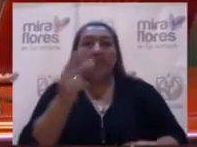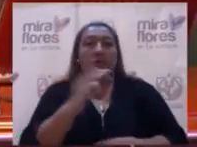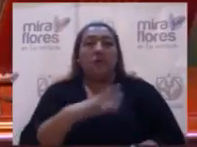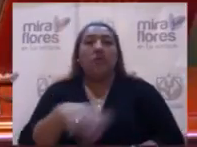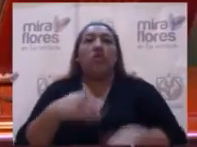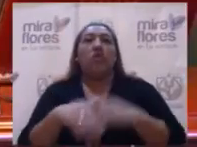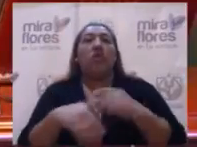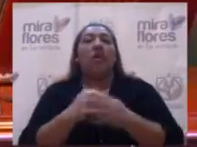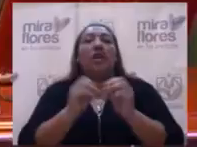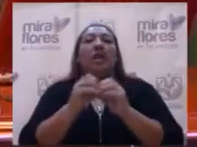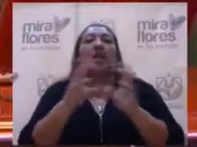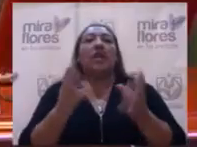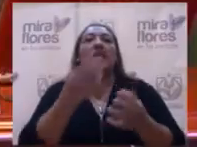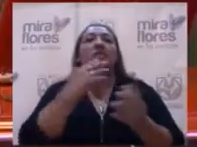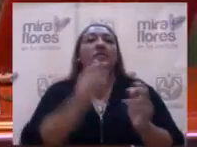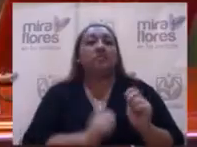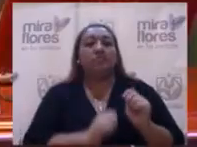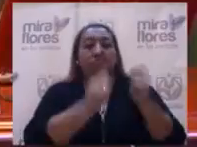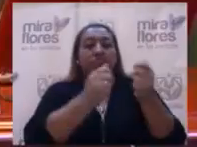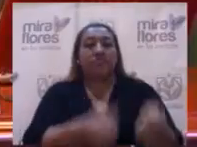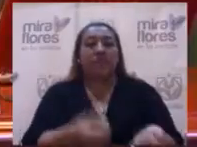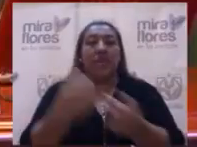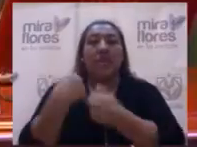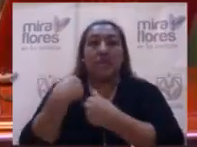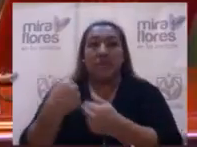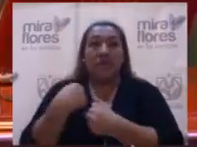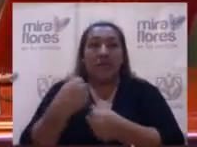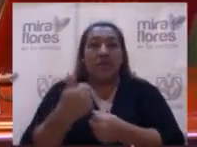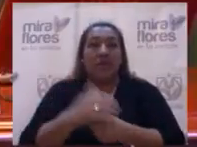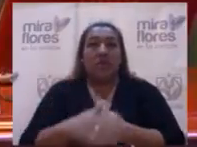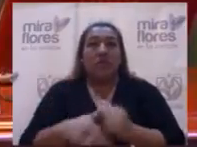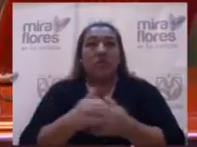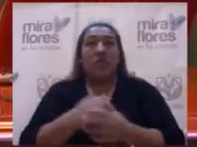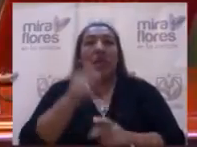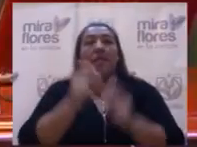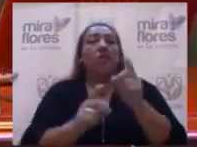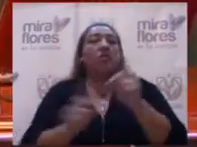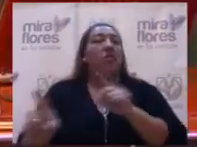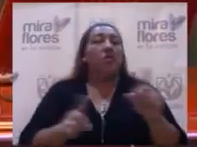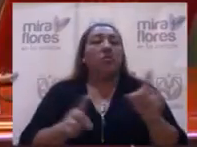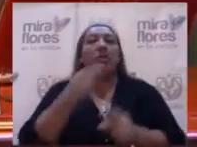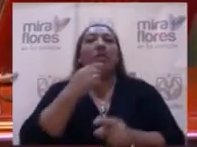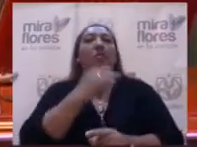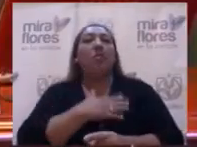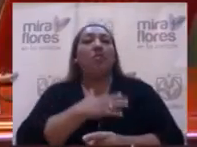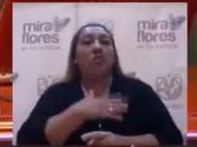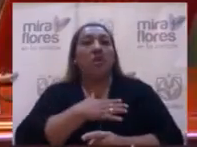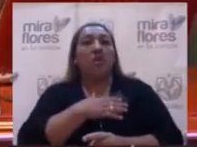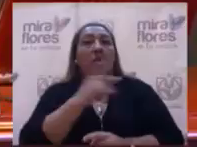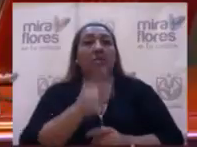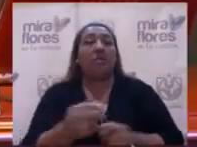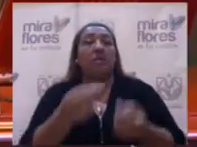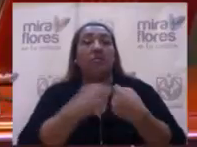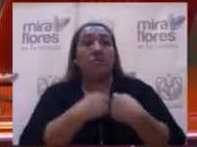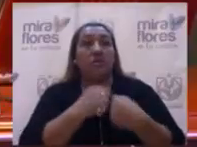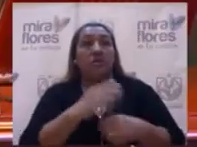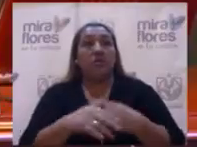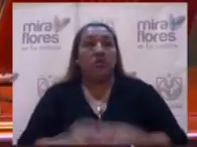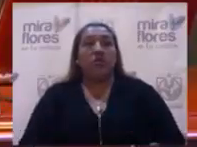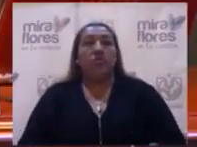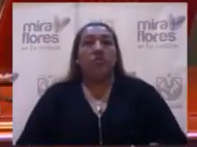claridad que hay un traslado de responsabilidades a los conductores, propietarios, a los responsables de los